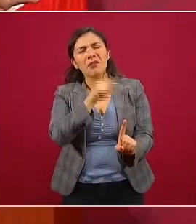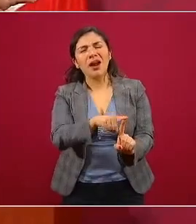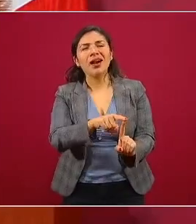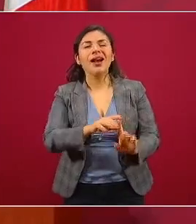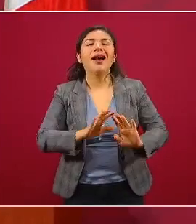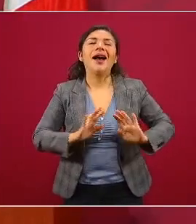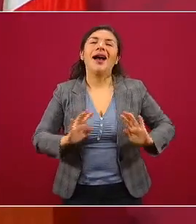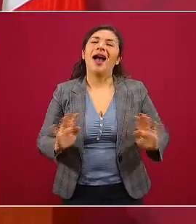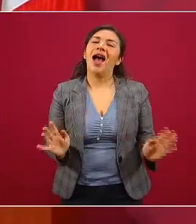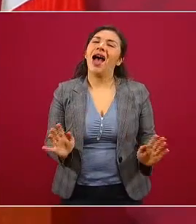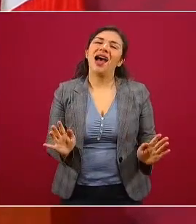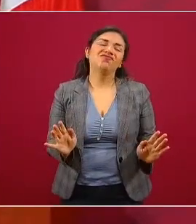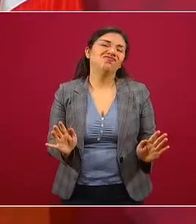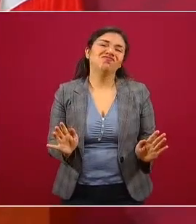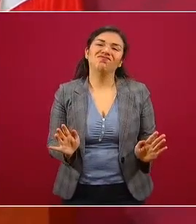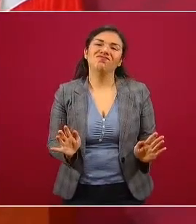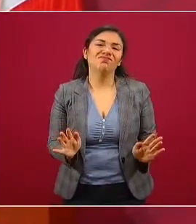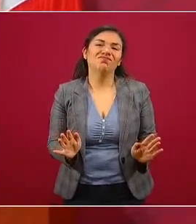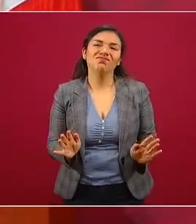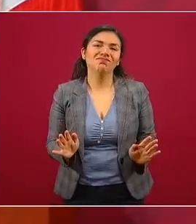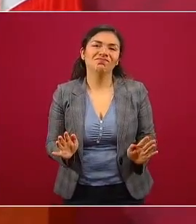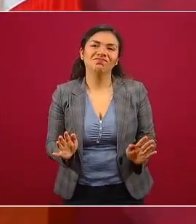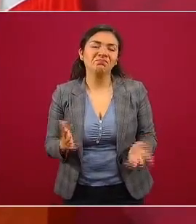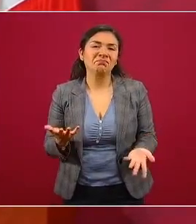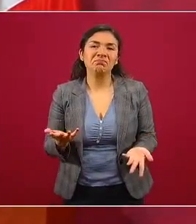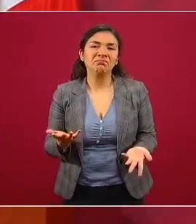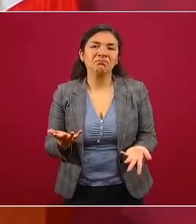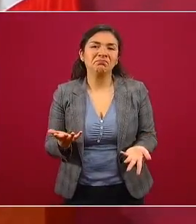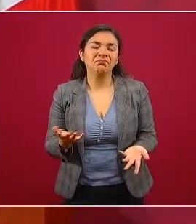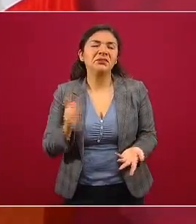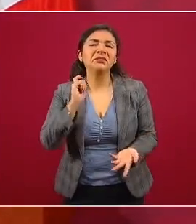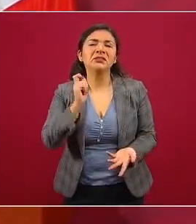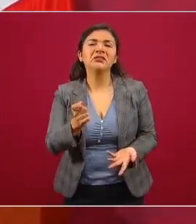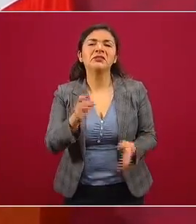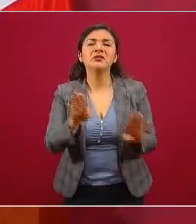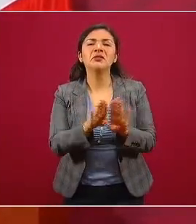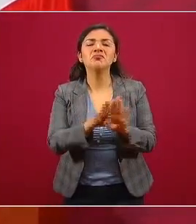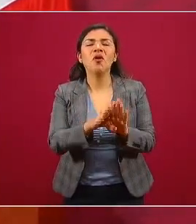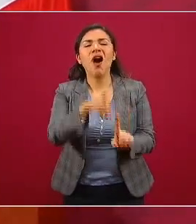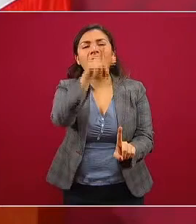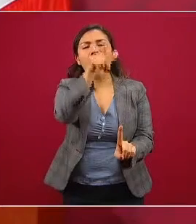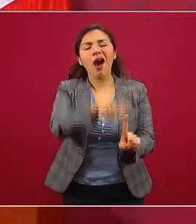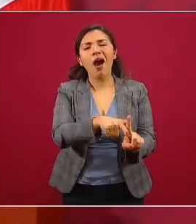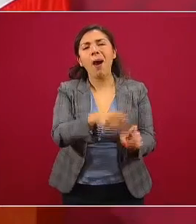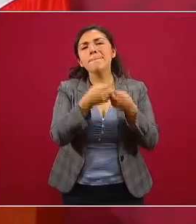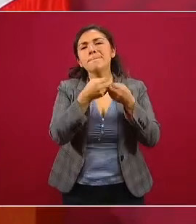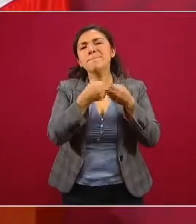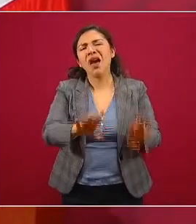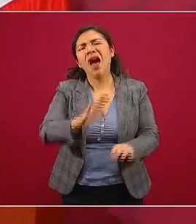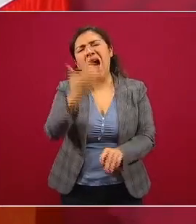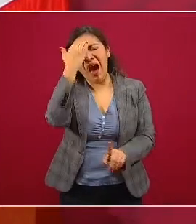ya perdió